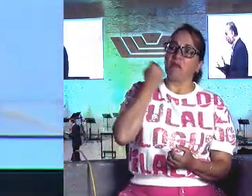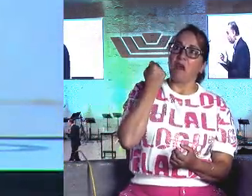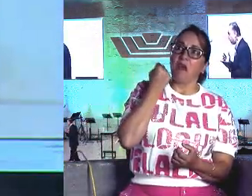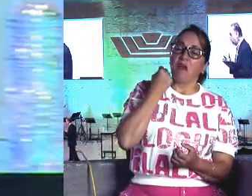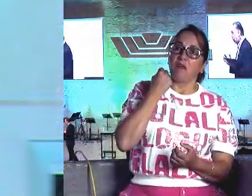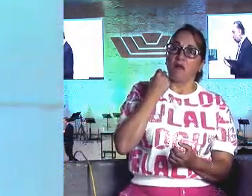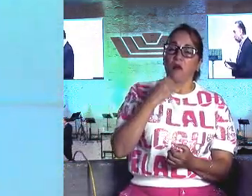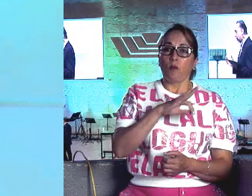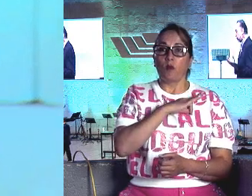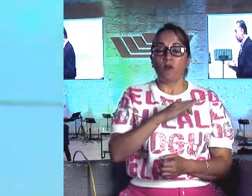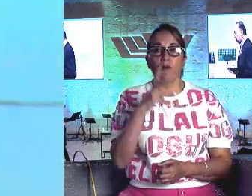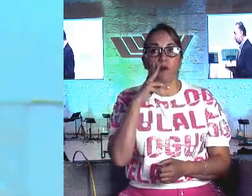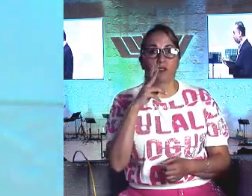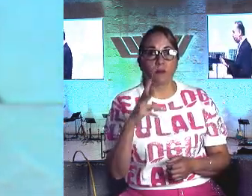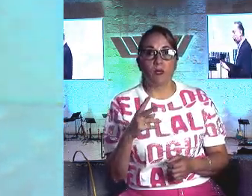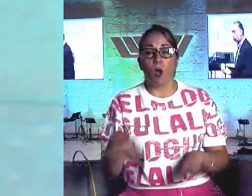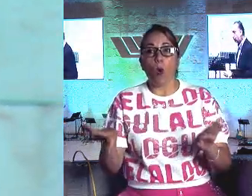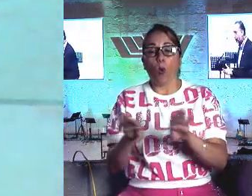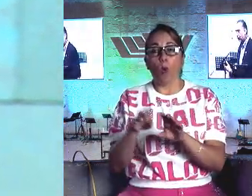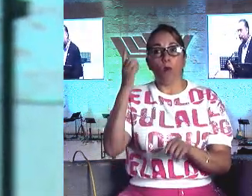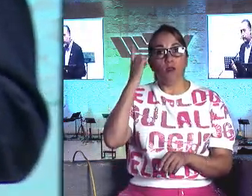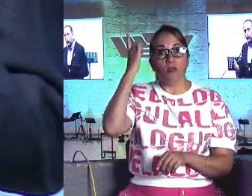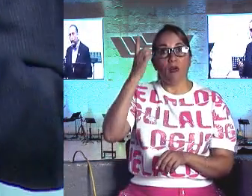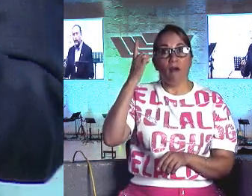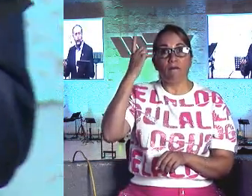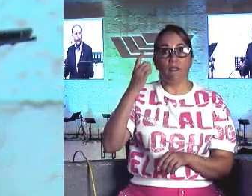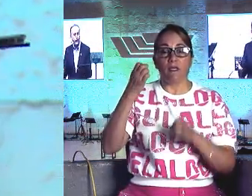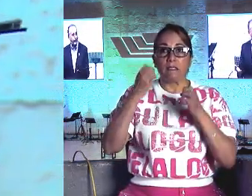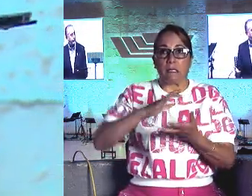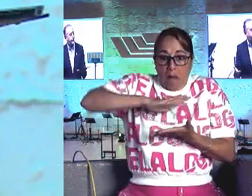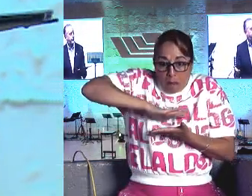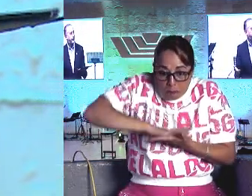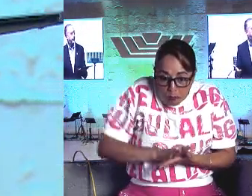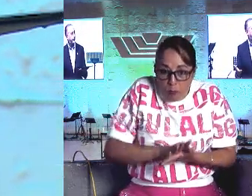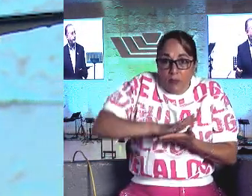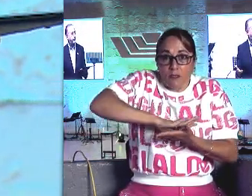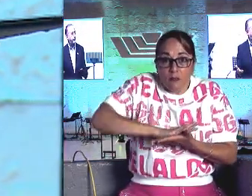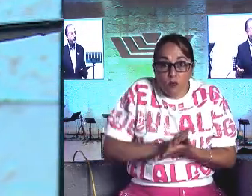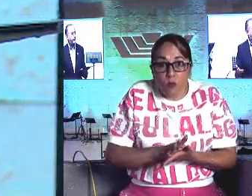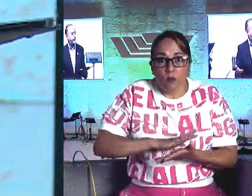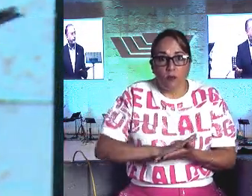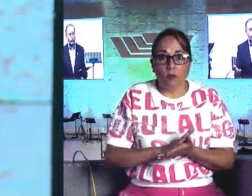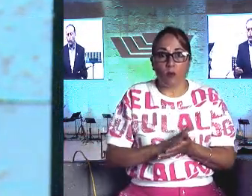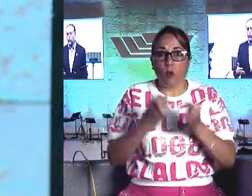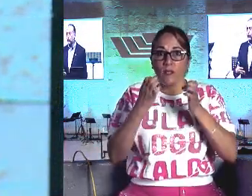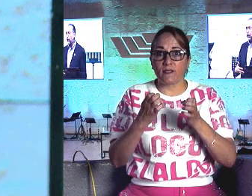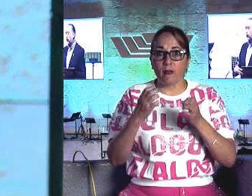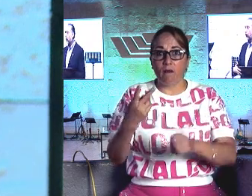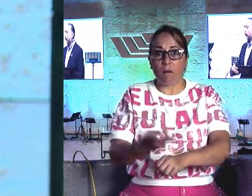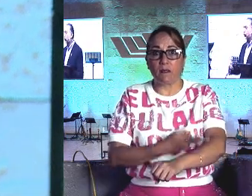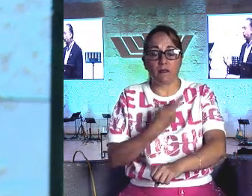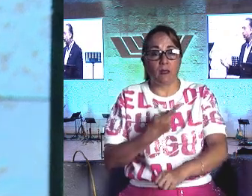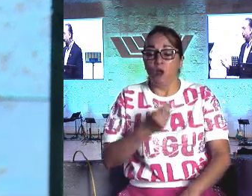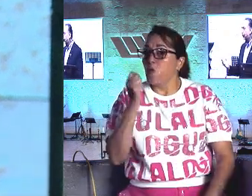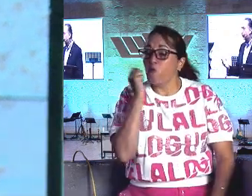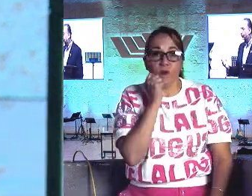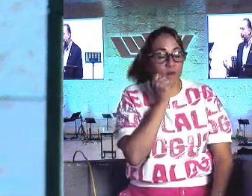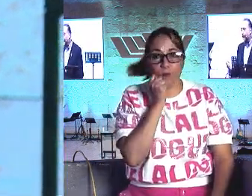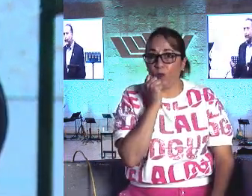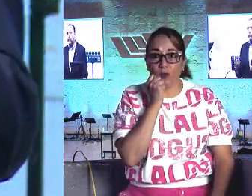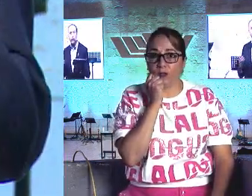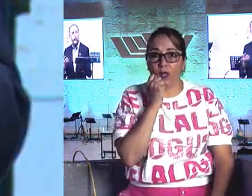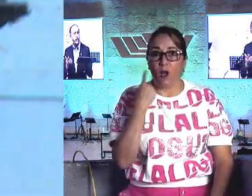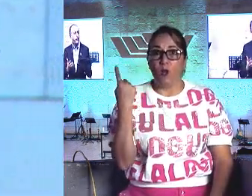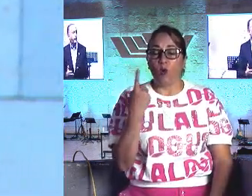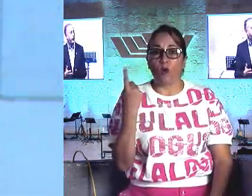constante, pero siempre él va: Señor, pero dependo de ti. No importa lo que suceda,